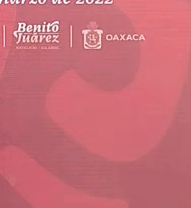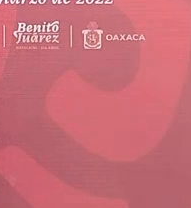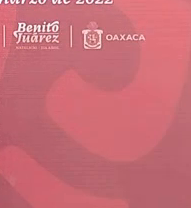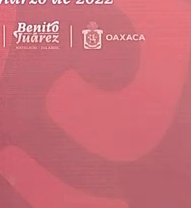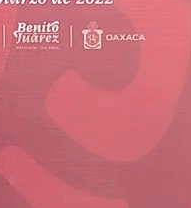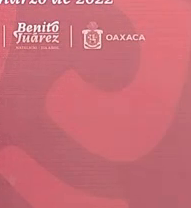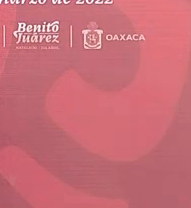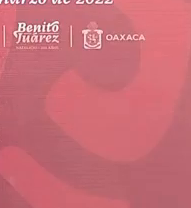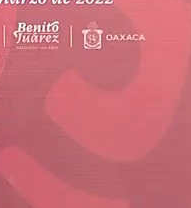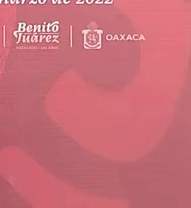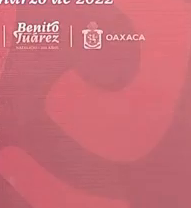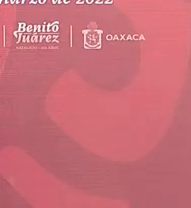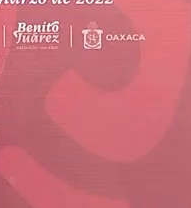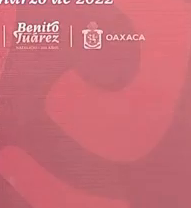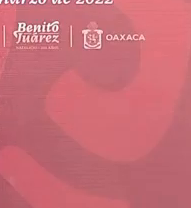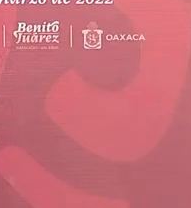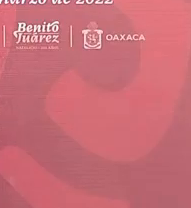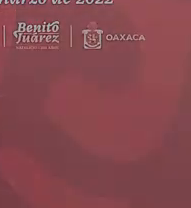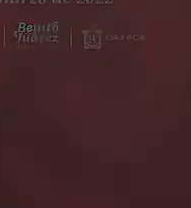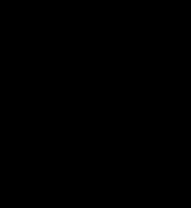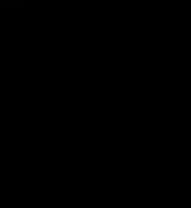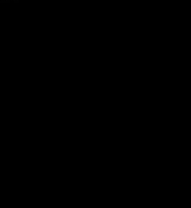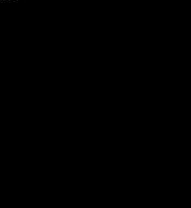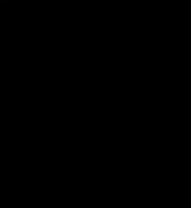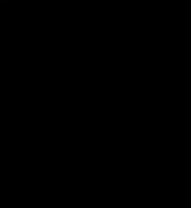resultaron derrotados en la guerra de Reforma,